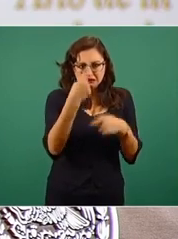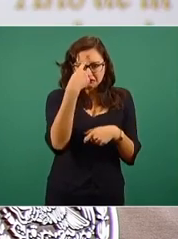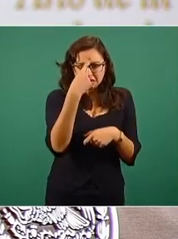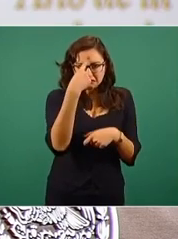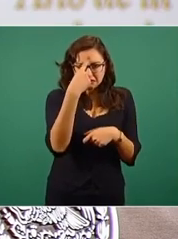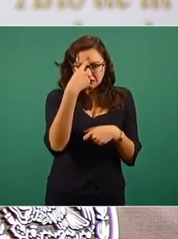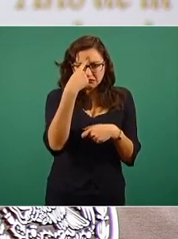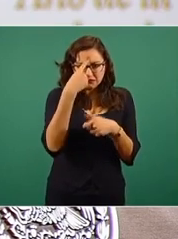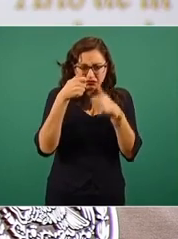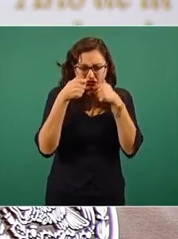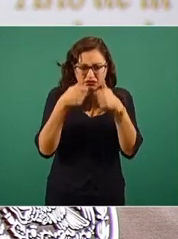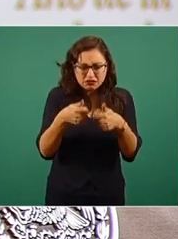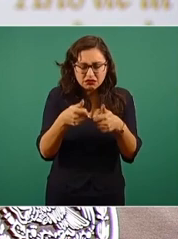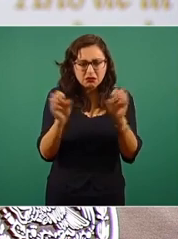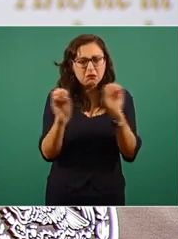lo material?